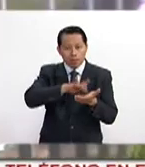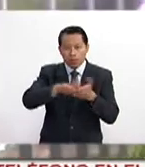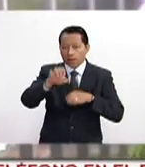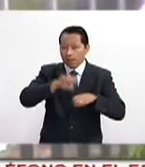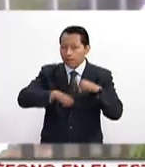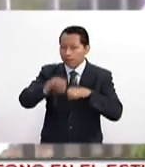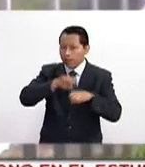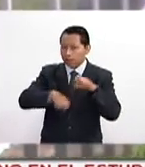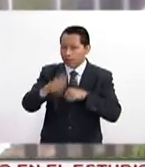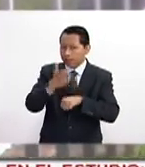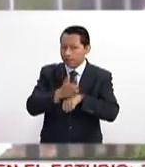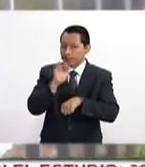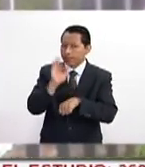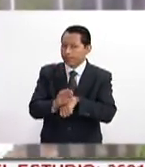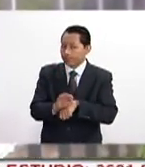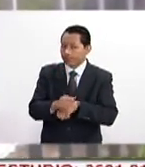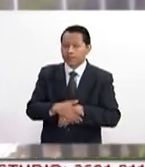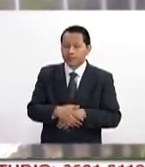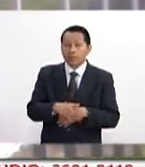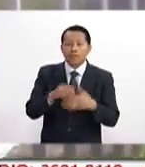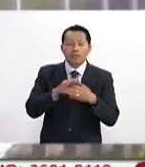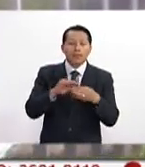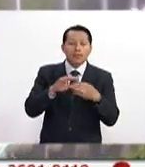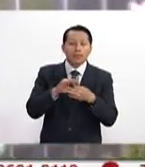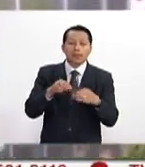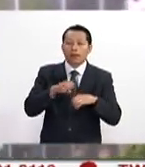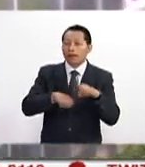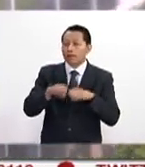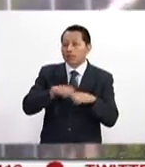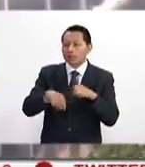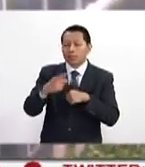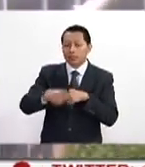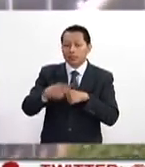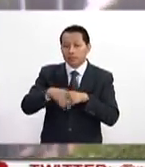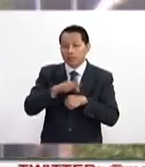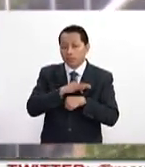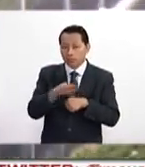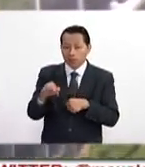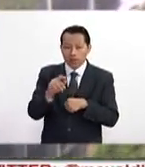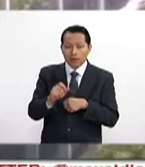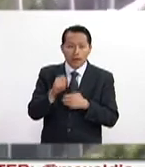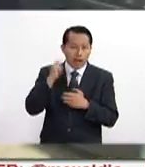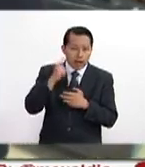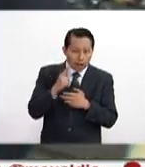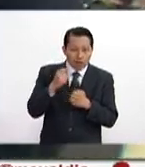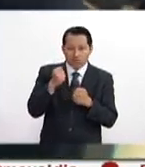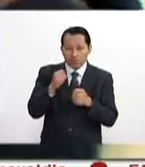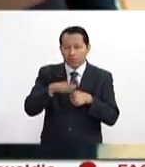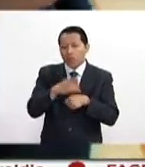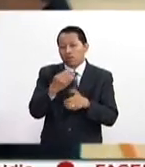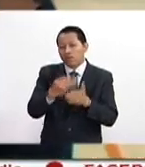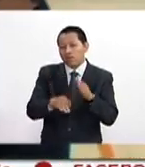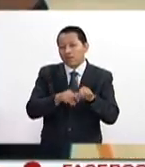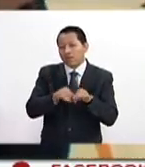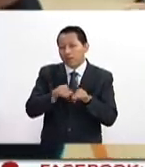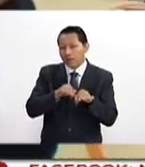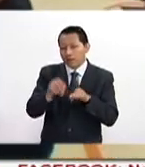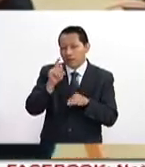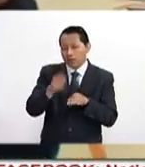empresas estadounidenses. Indicaron que las empresas en peligro de sufrir daños irreparables debido a la falta de los